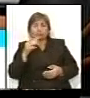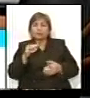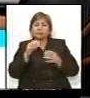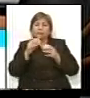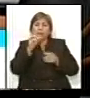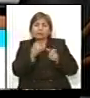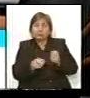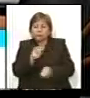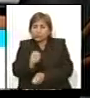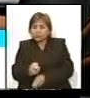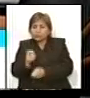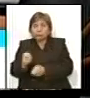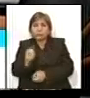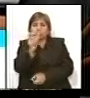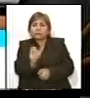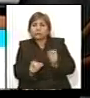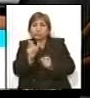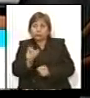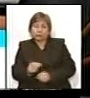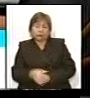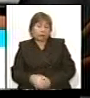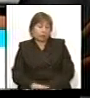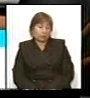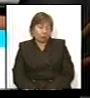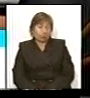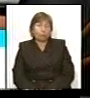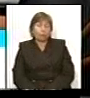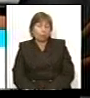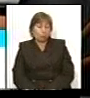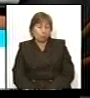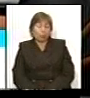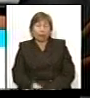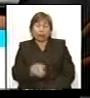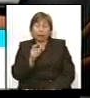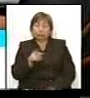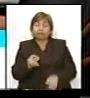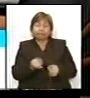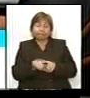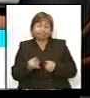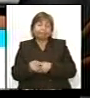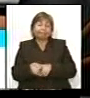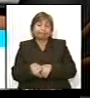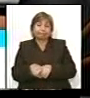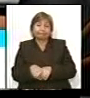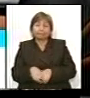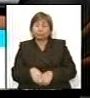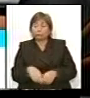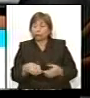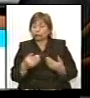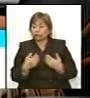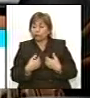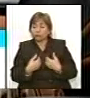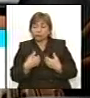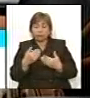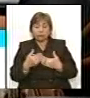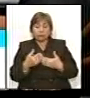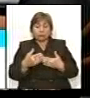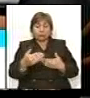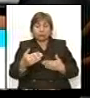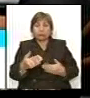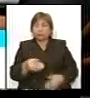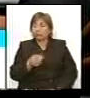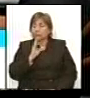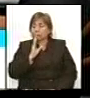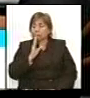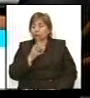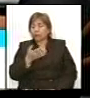campesinas y asociaciones también. Y entonces, digamos eso, ya en adelante a la doctora le voy a pedir